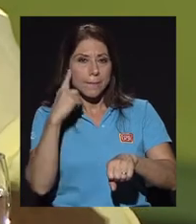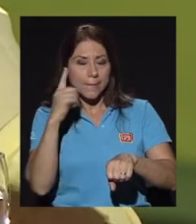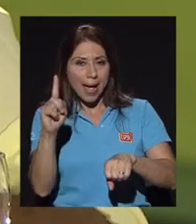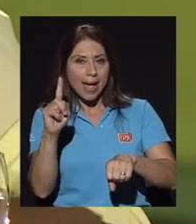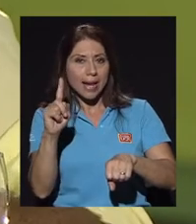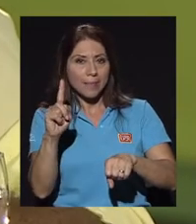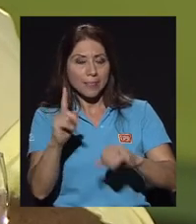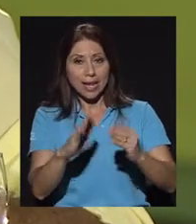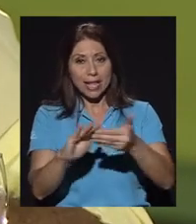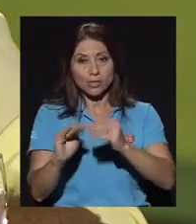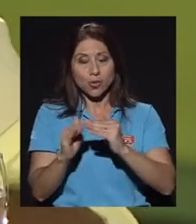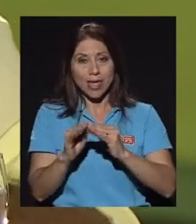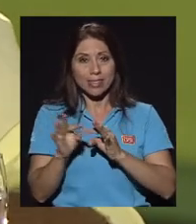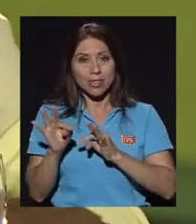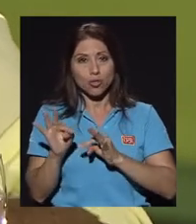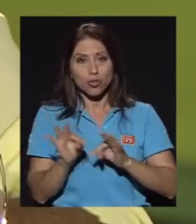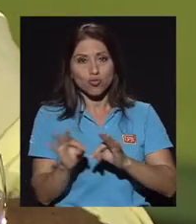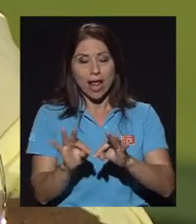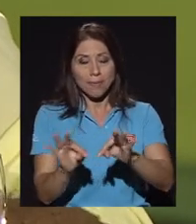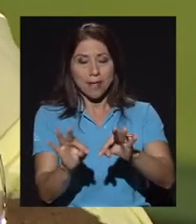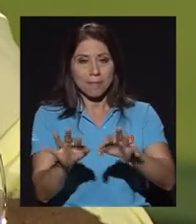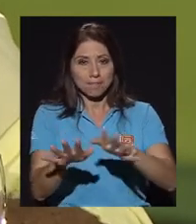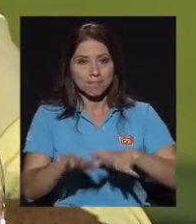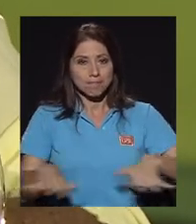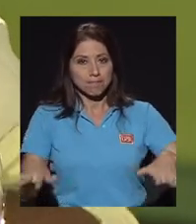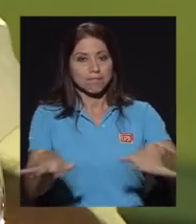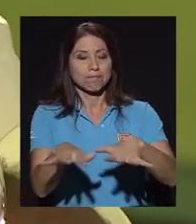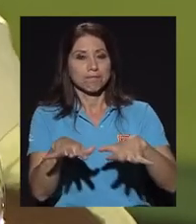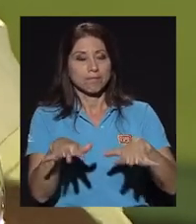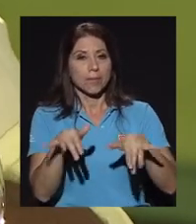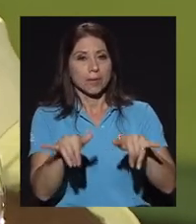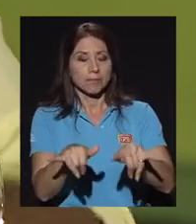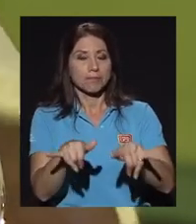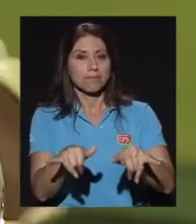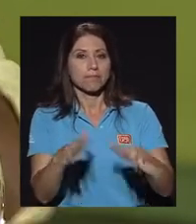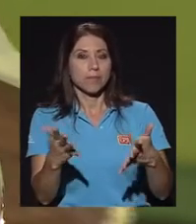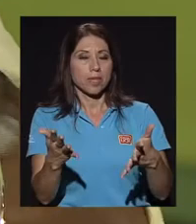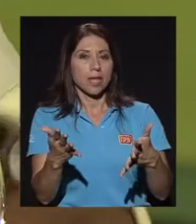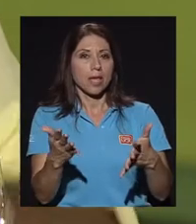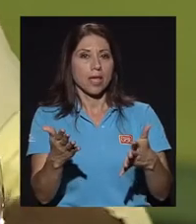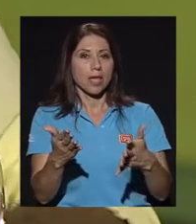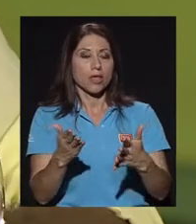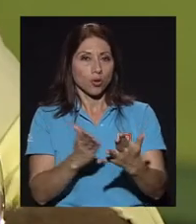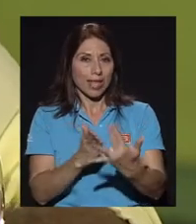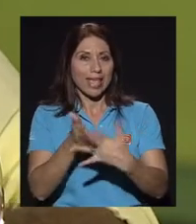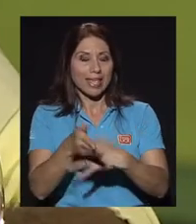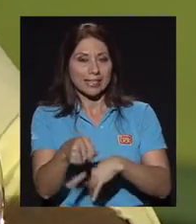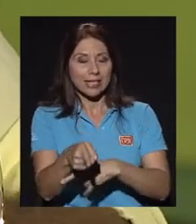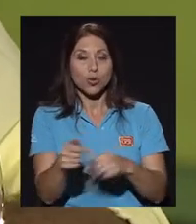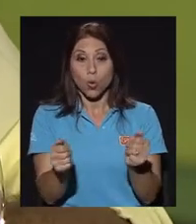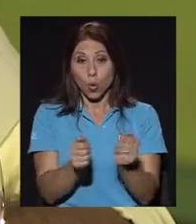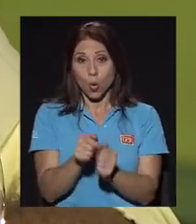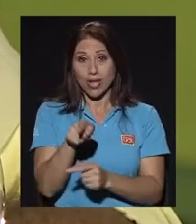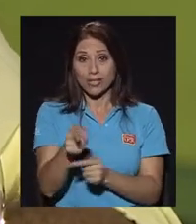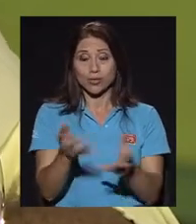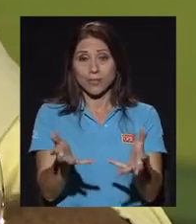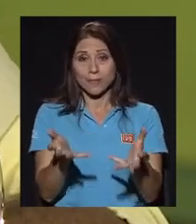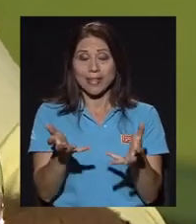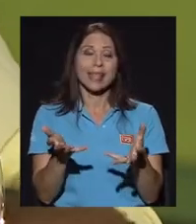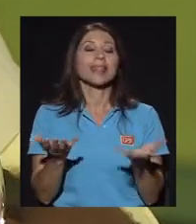para la ciudad de Turrialba, o para el cantón de Turrialba, donde hay acceso. Con esto se